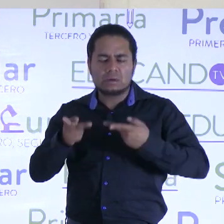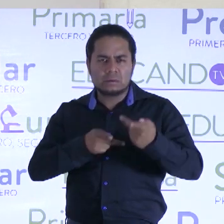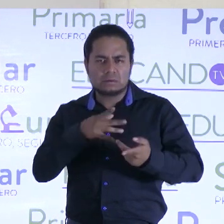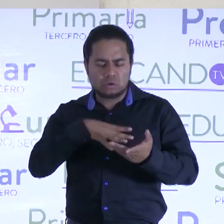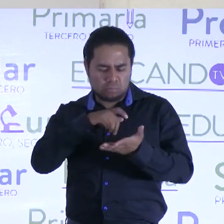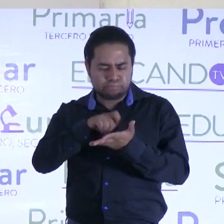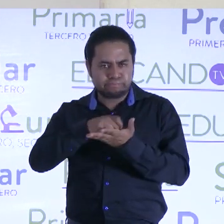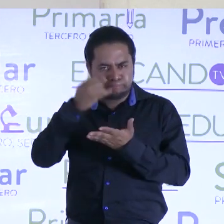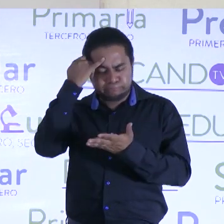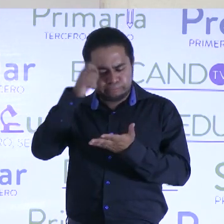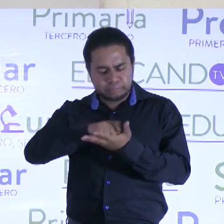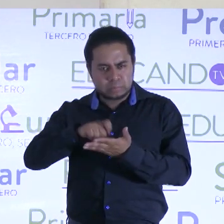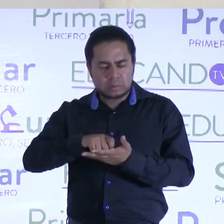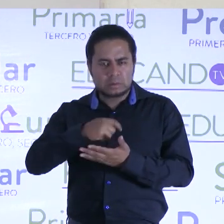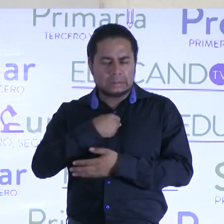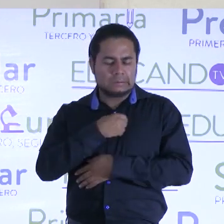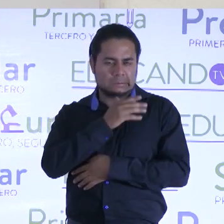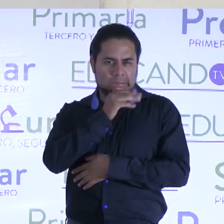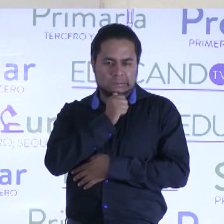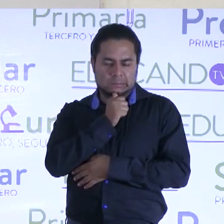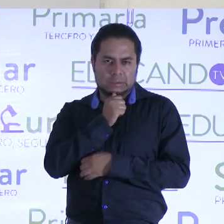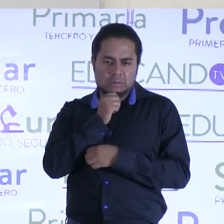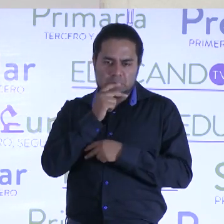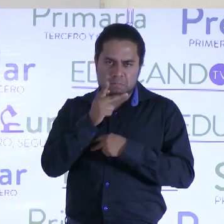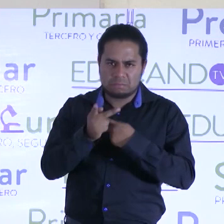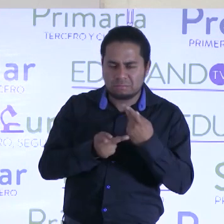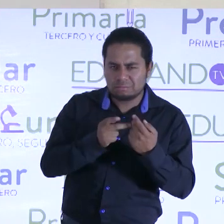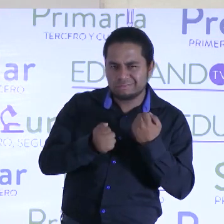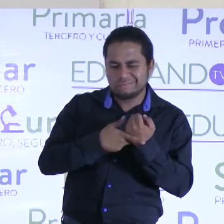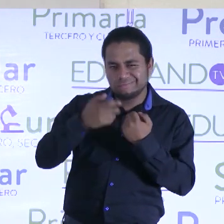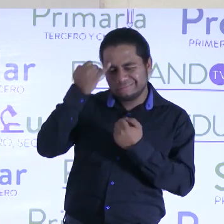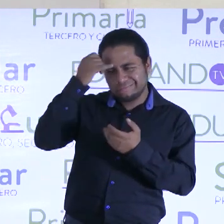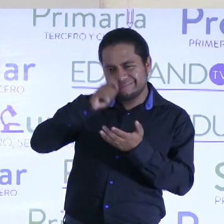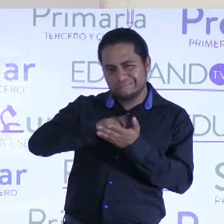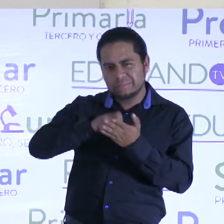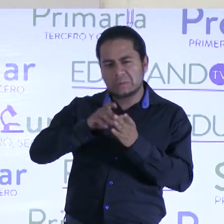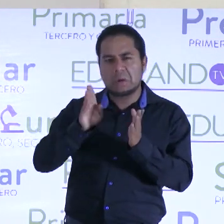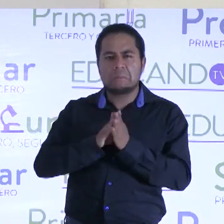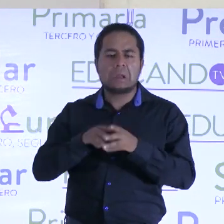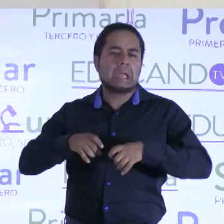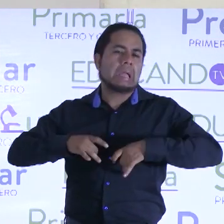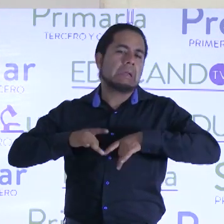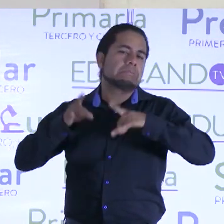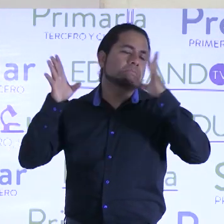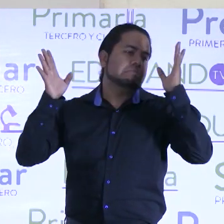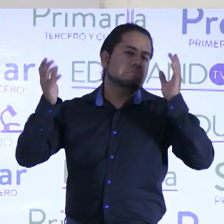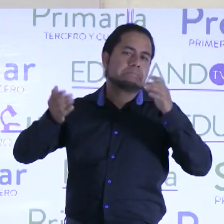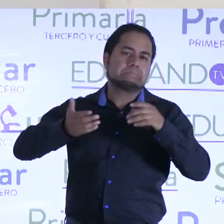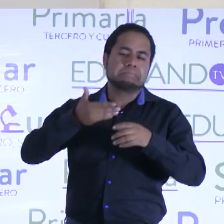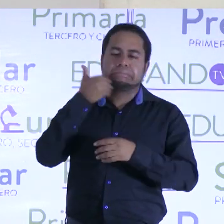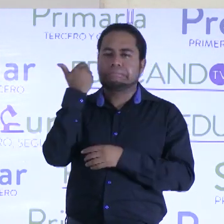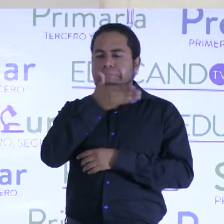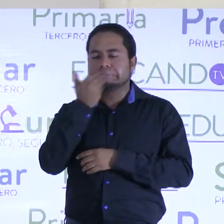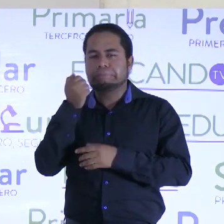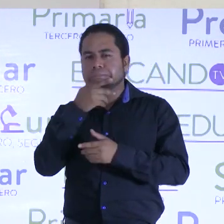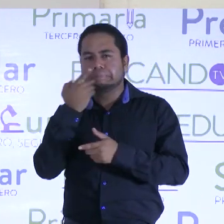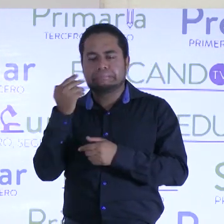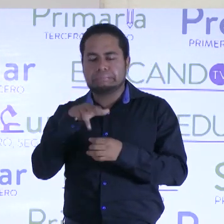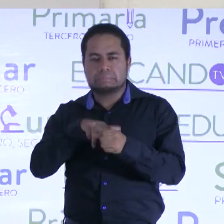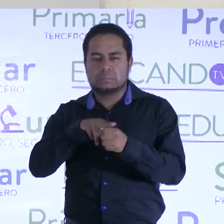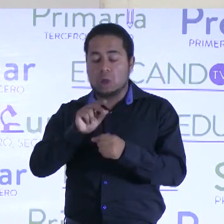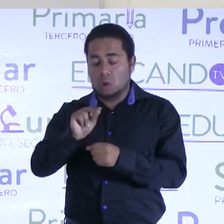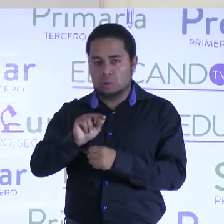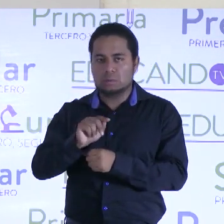entrevista que nosotros hagamos. No podemos hacer preguntas de una manera muy